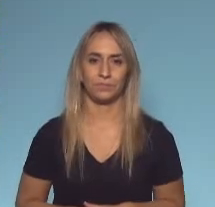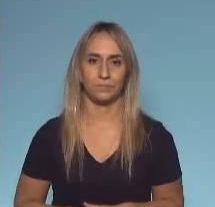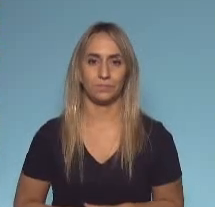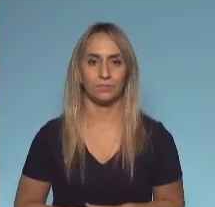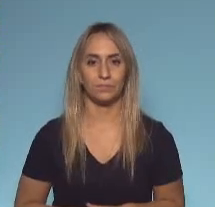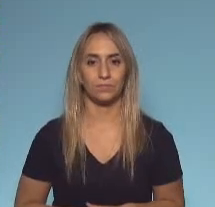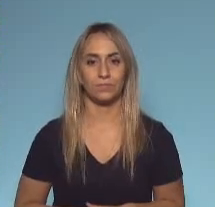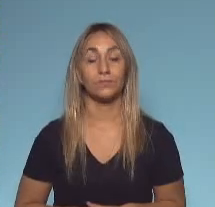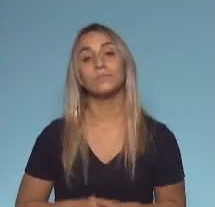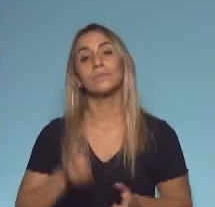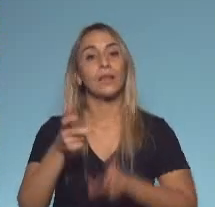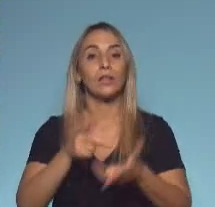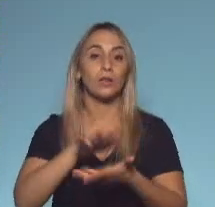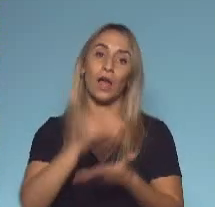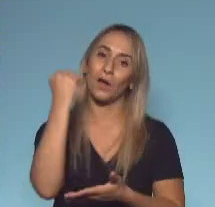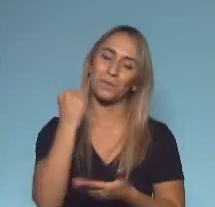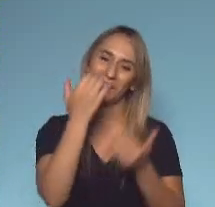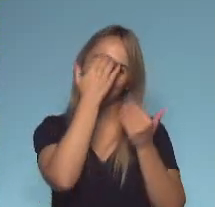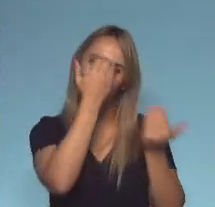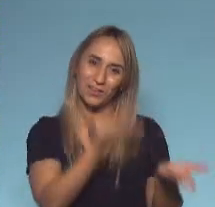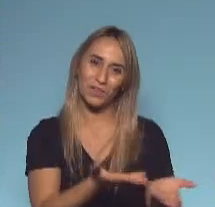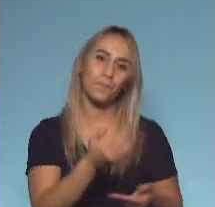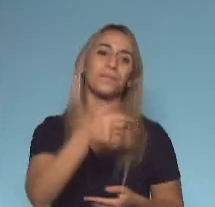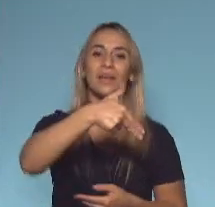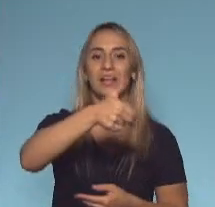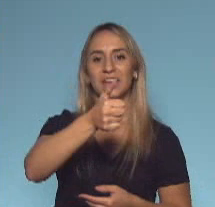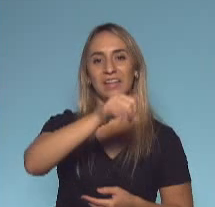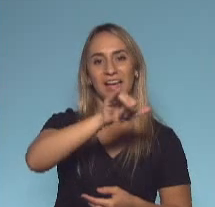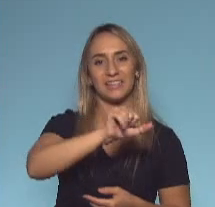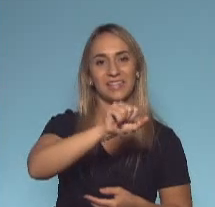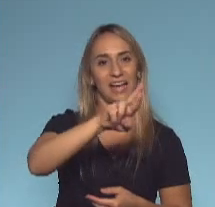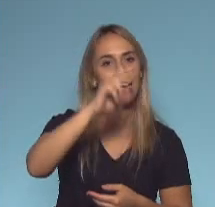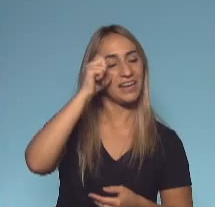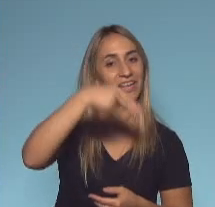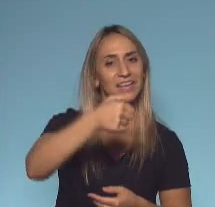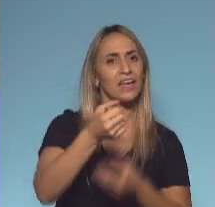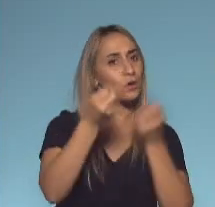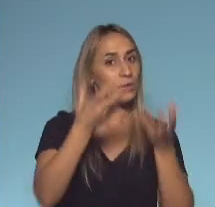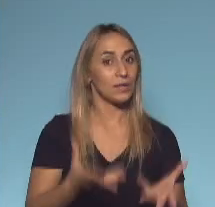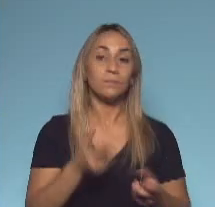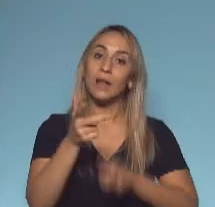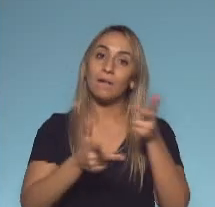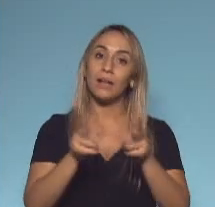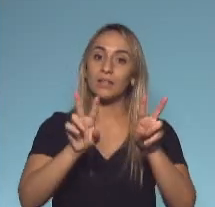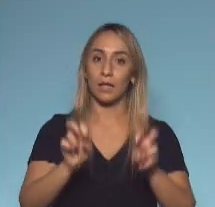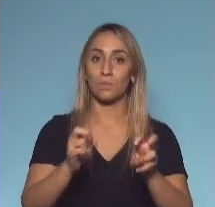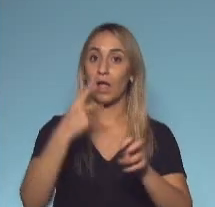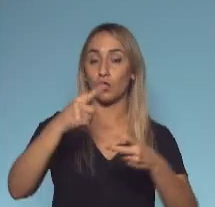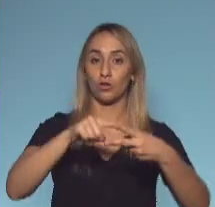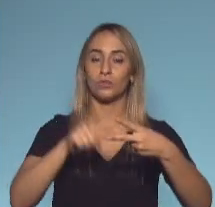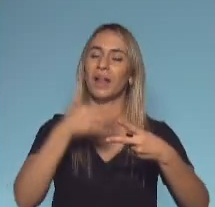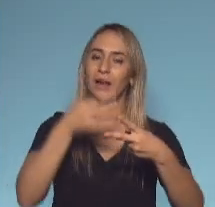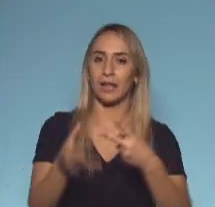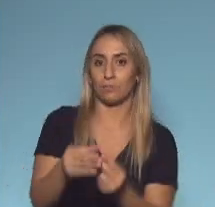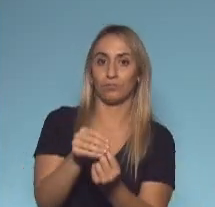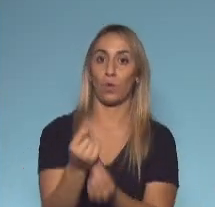Vamos a pasar a la economía. Voy a saludar a Nazarena Lomagno. ¿Cómo estás, Nazarena? Para hablar de dos cuestiones fundamentales que en realidad hacen a un solo tema, que es el